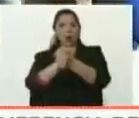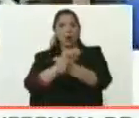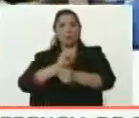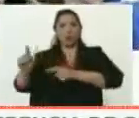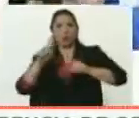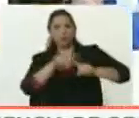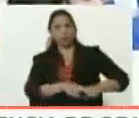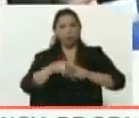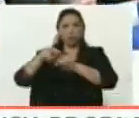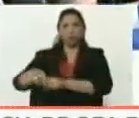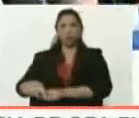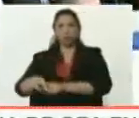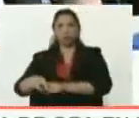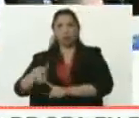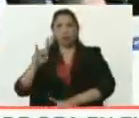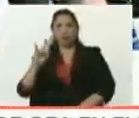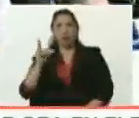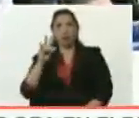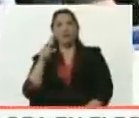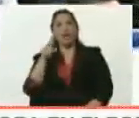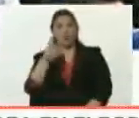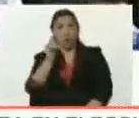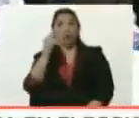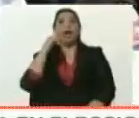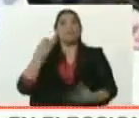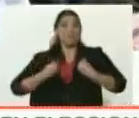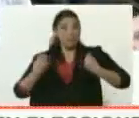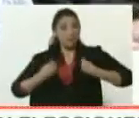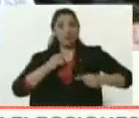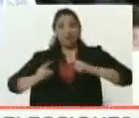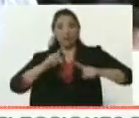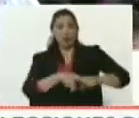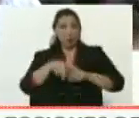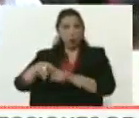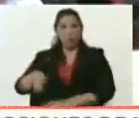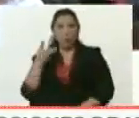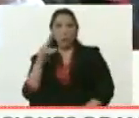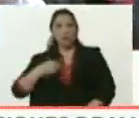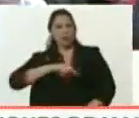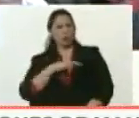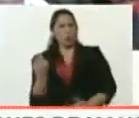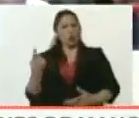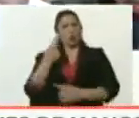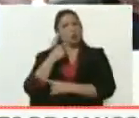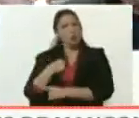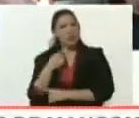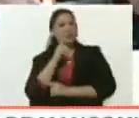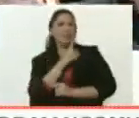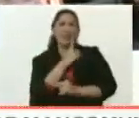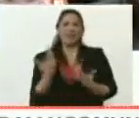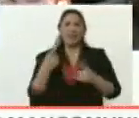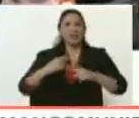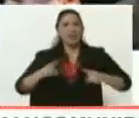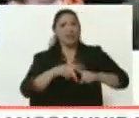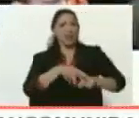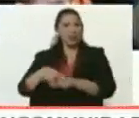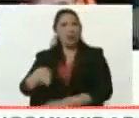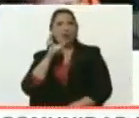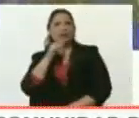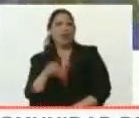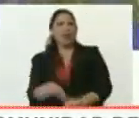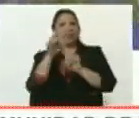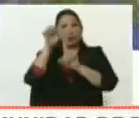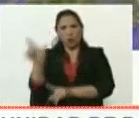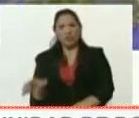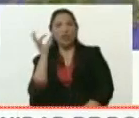dictadura boliviana. Eso sí es una dictadura. A nosotros nos llaman dictadura, pero ¿quién eligió a la señora?